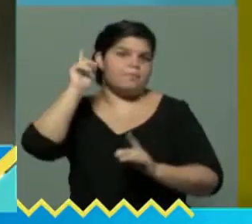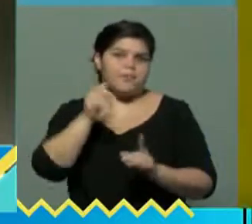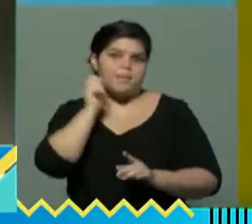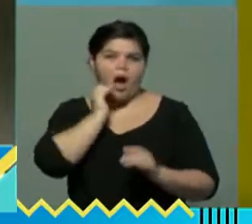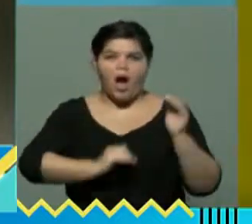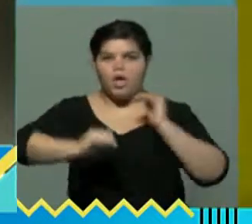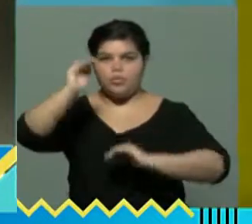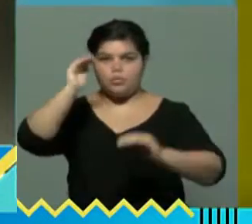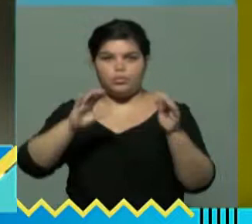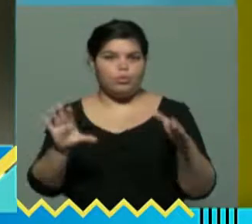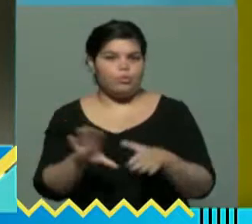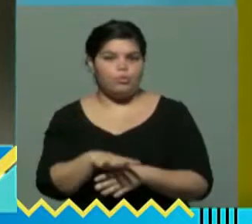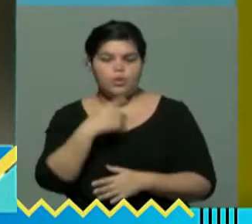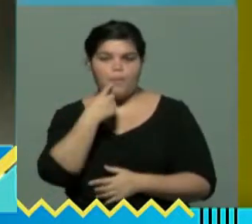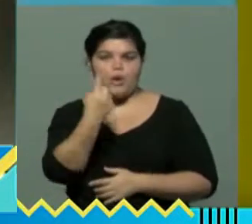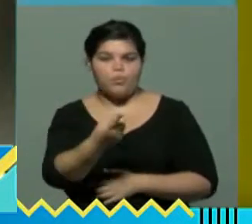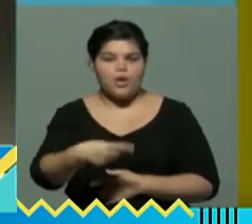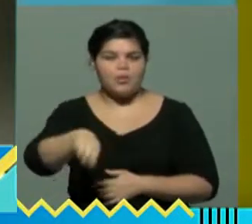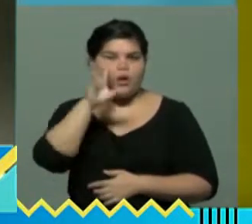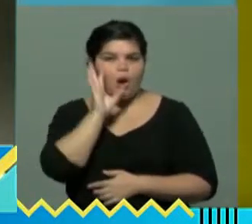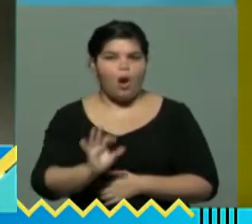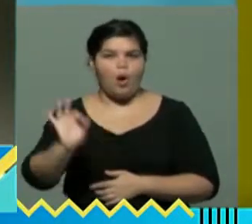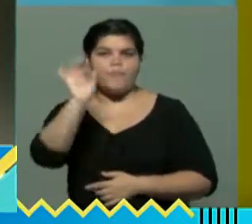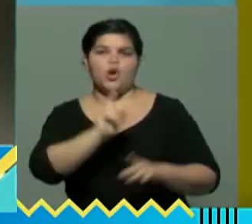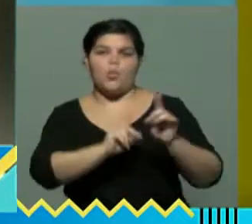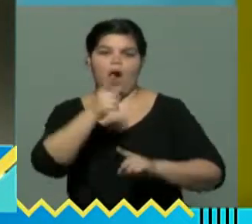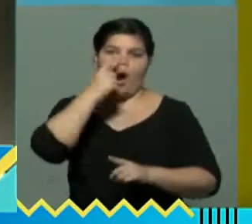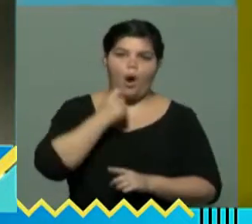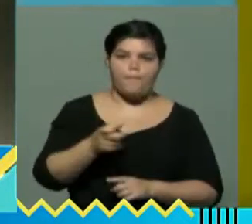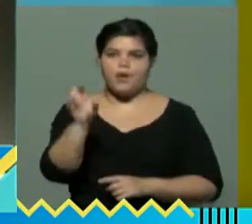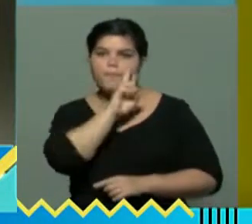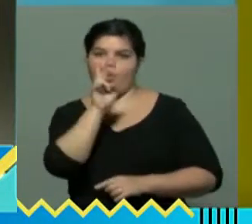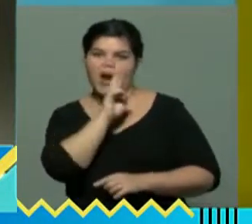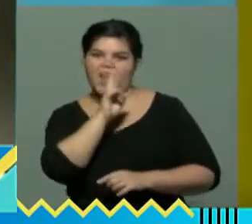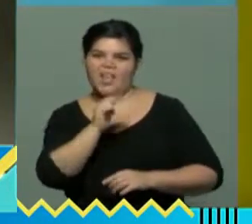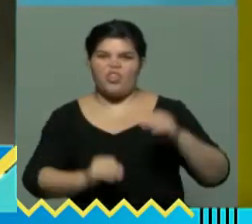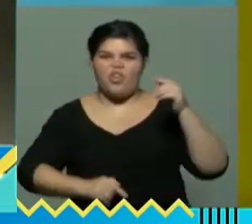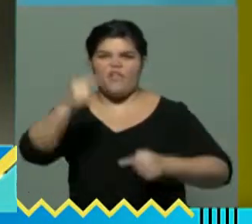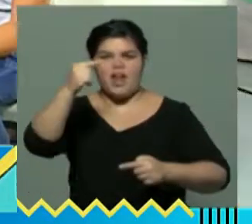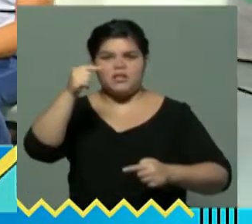Quería consultarles acerca de qué opinan sobre esto, la disparidad que hay entre mujeres y hombres, en